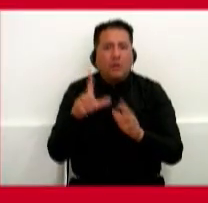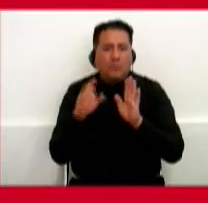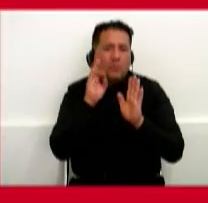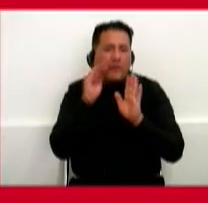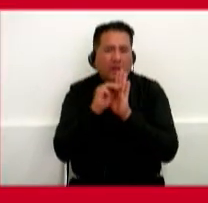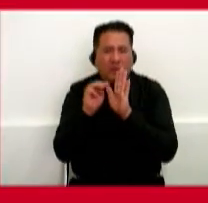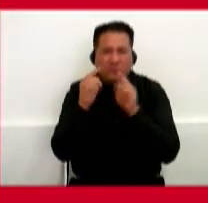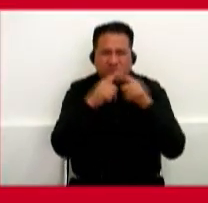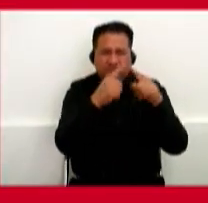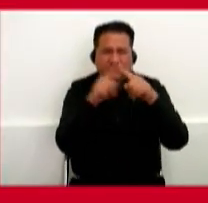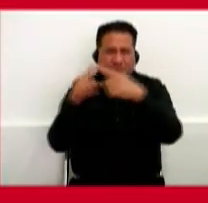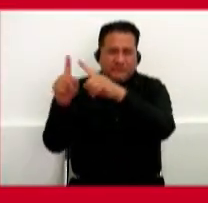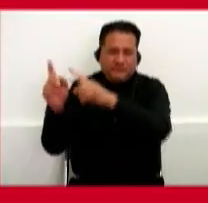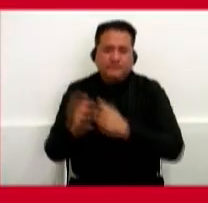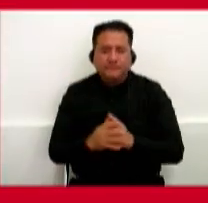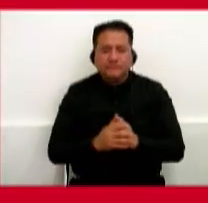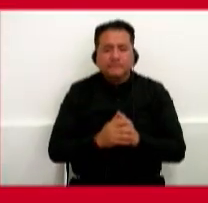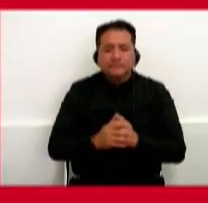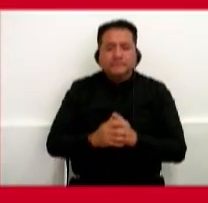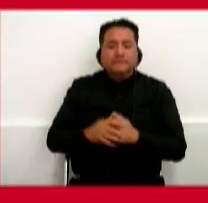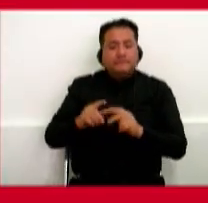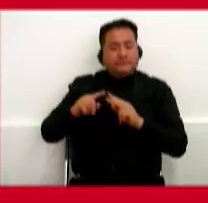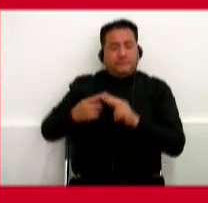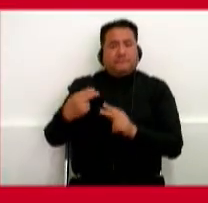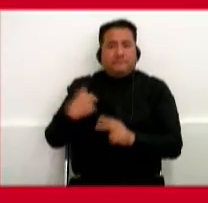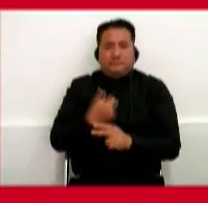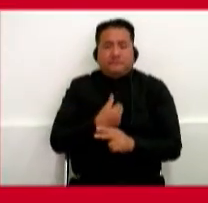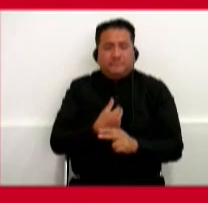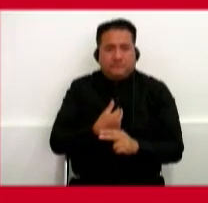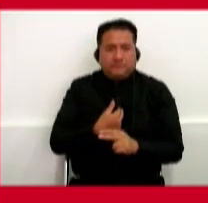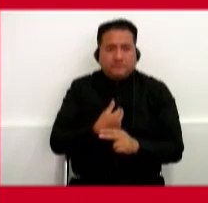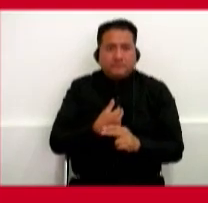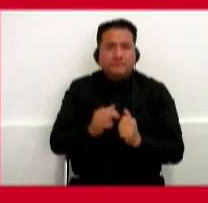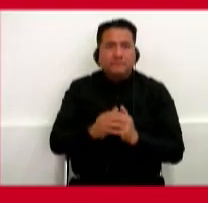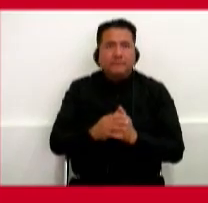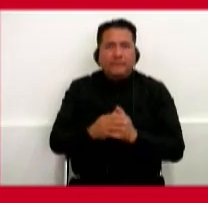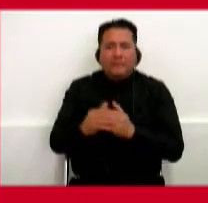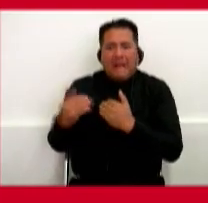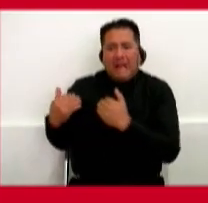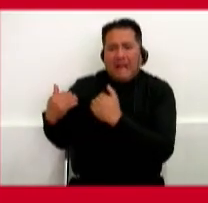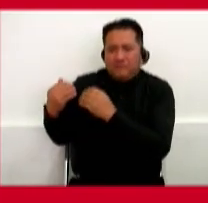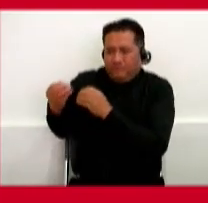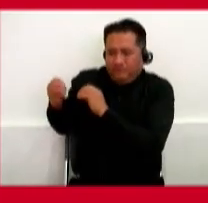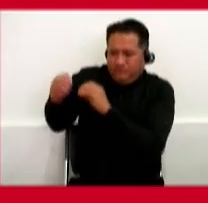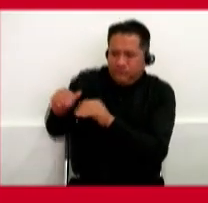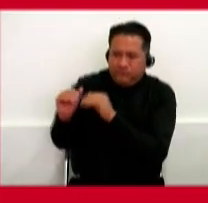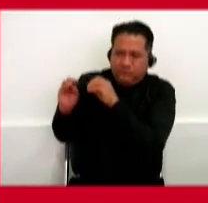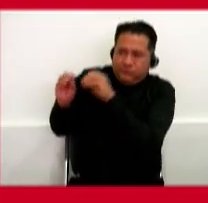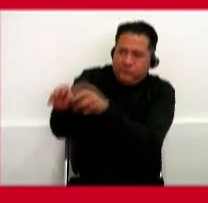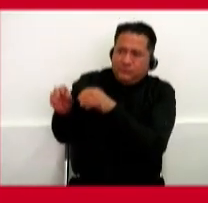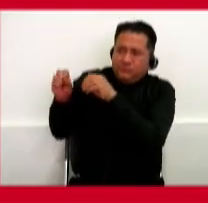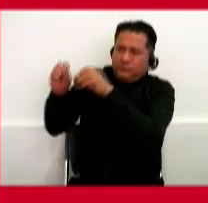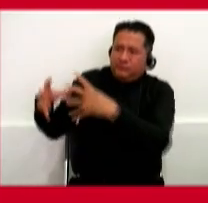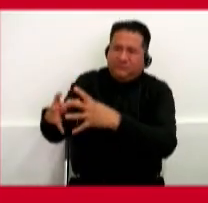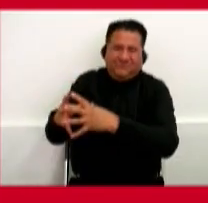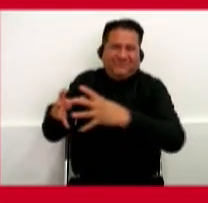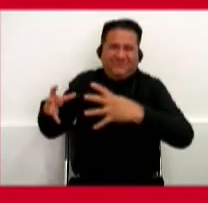esta iniciativa, hicimos una línea base en la cual nosotros cargábamos, teníamos un payload